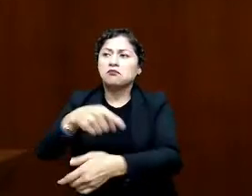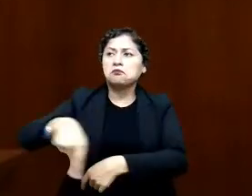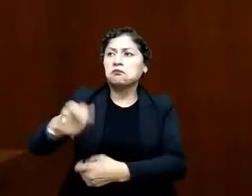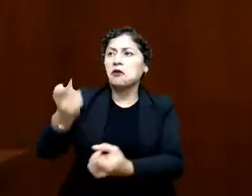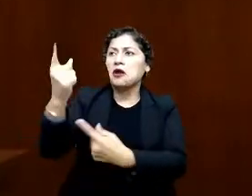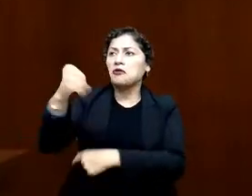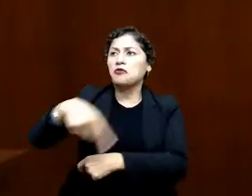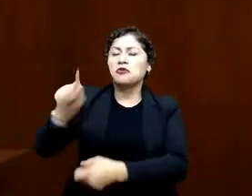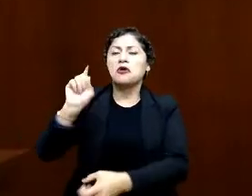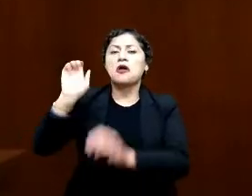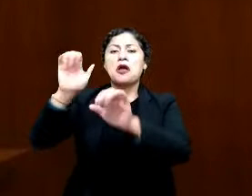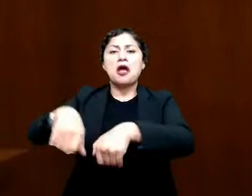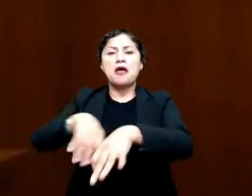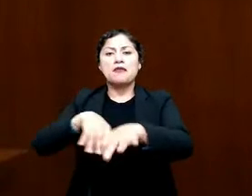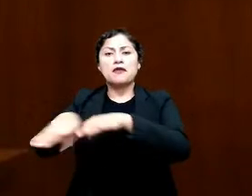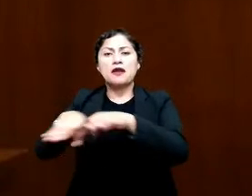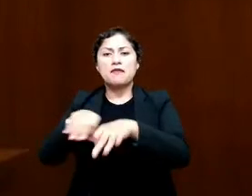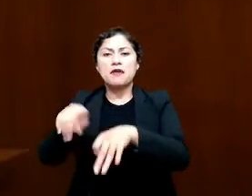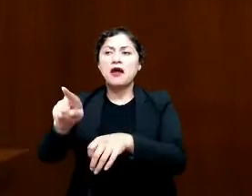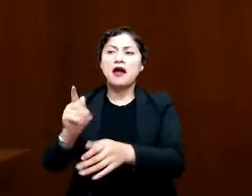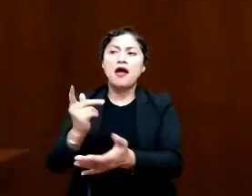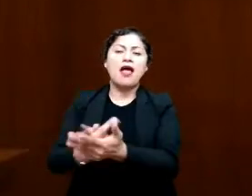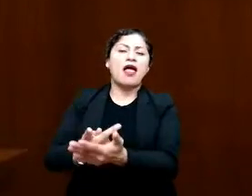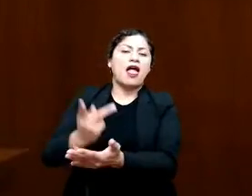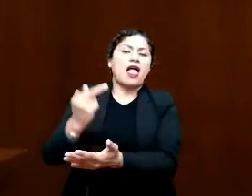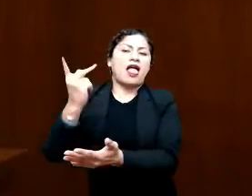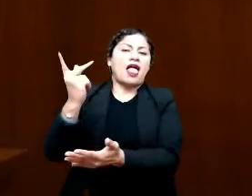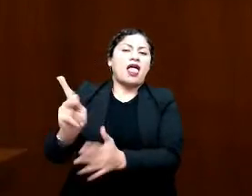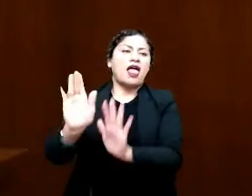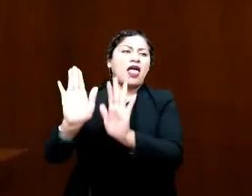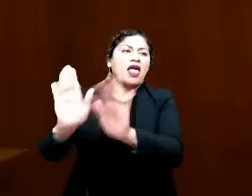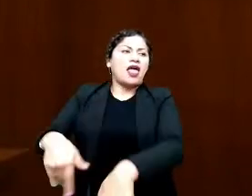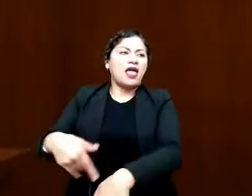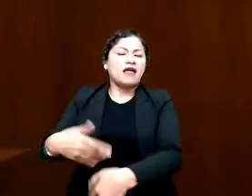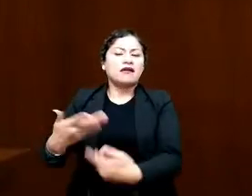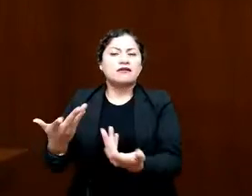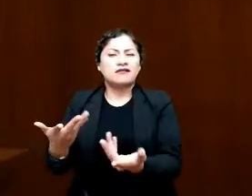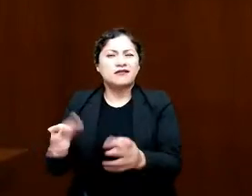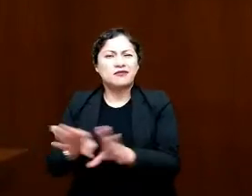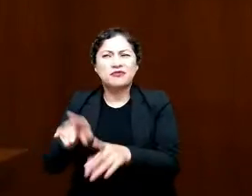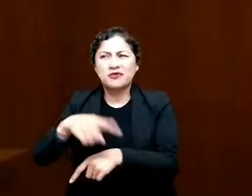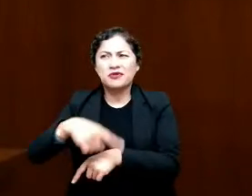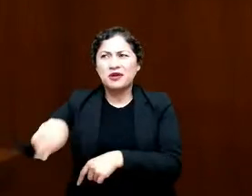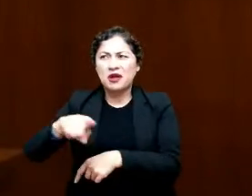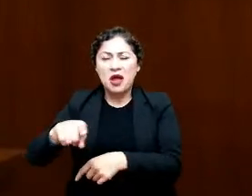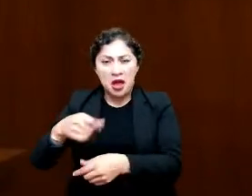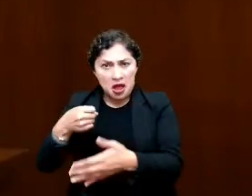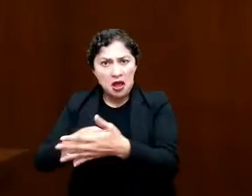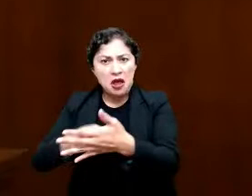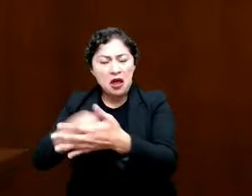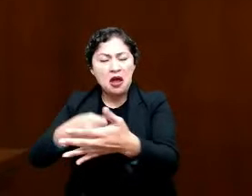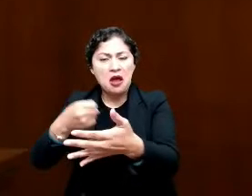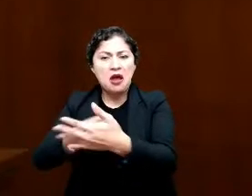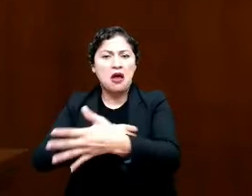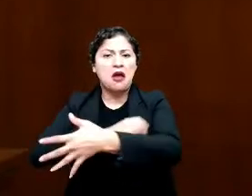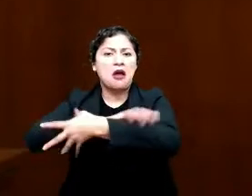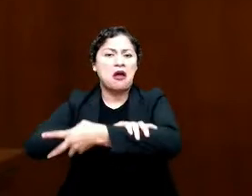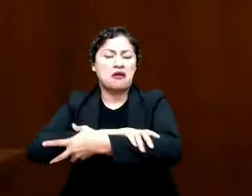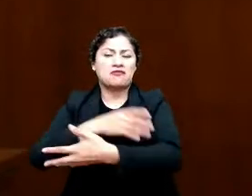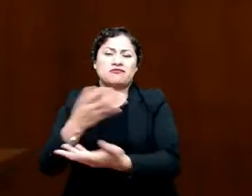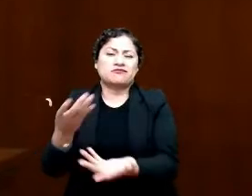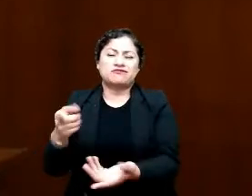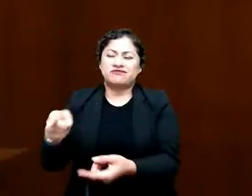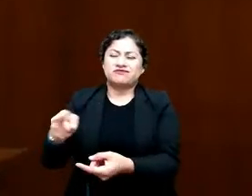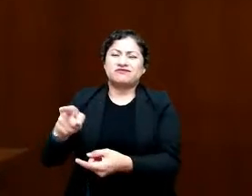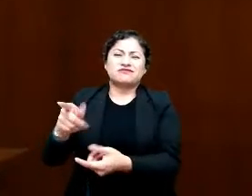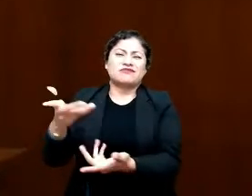decir, un trabajo como premio de consolación para quienes impulsan estas coaliciones. Estos pactos derivan en